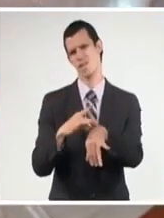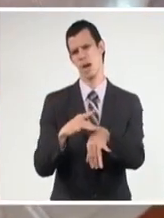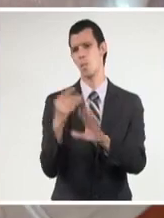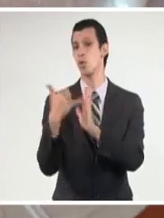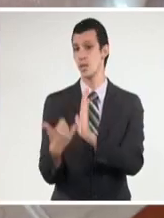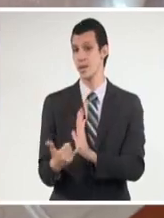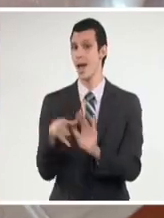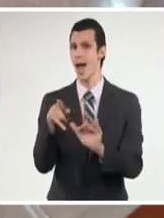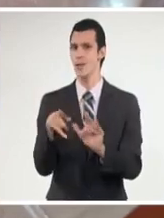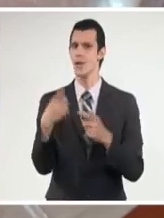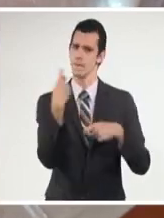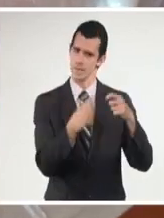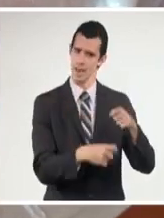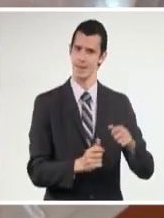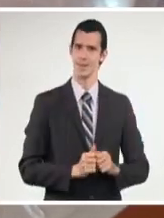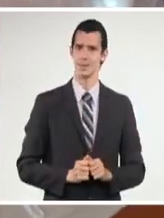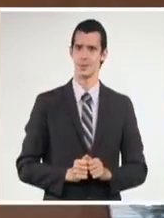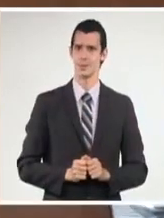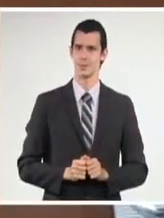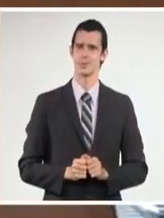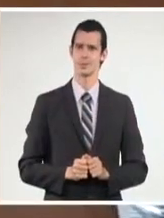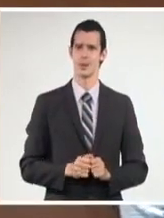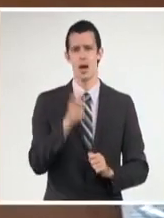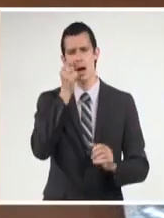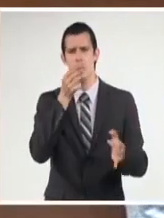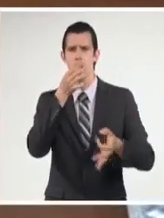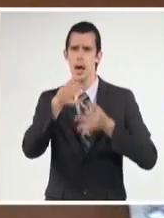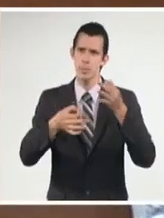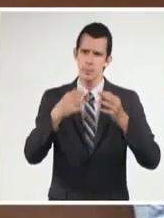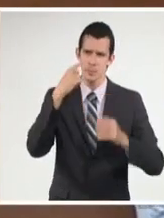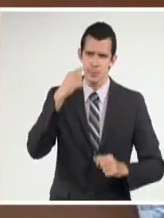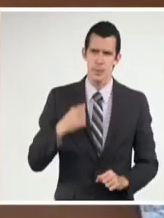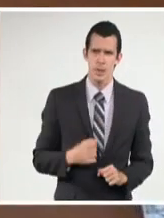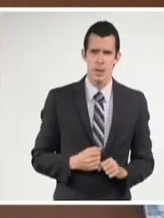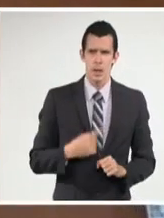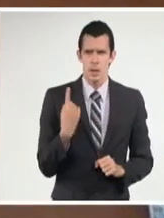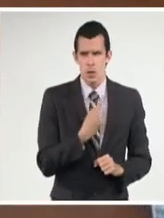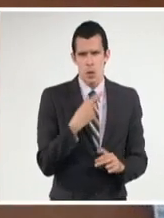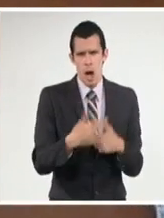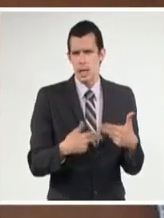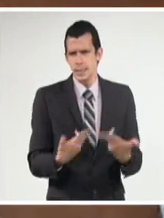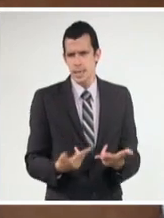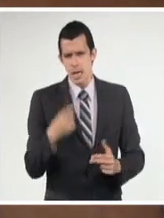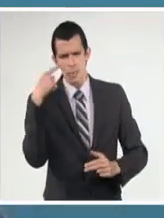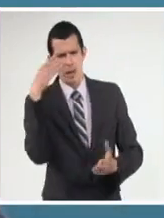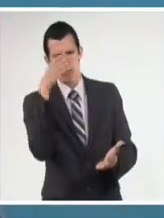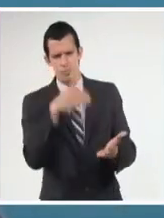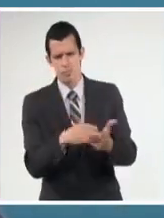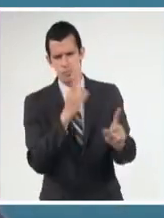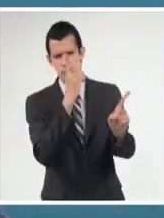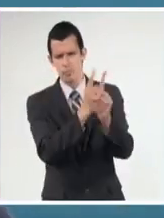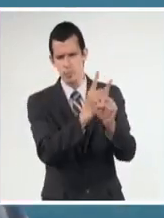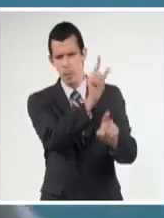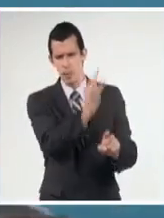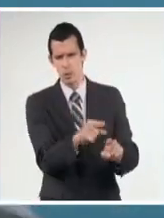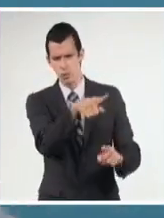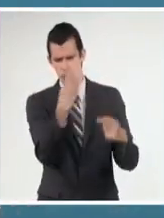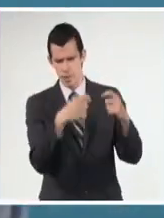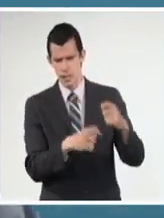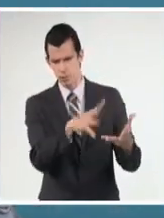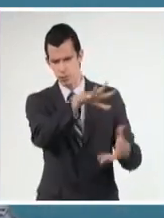Hemos realizado decomiso de estos medicamentos, le hemos dado el destino que lleva hacia las instituciones de salud.